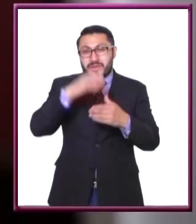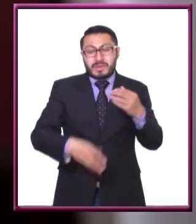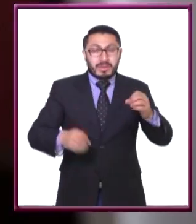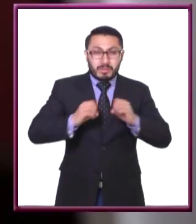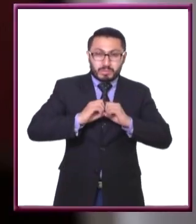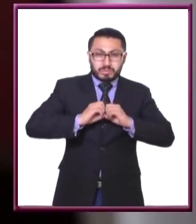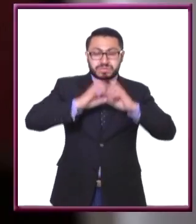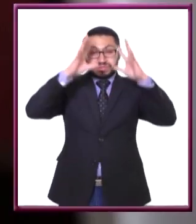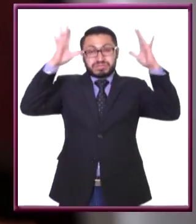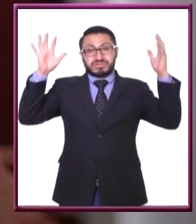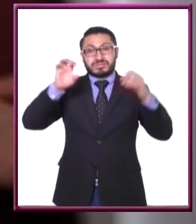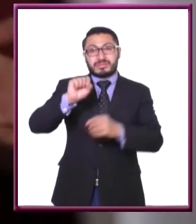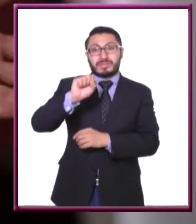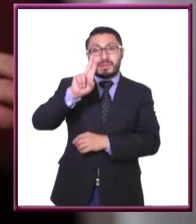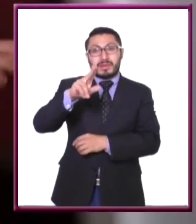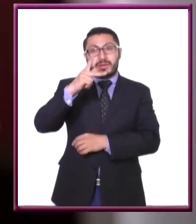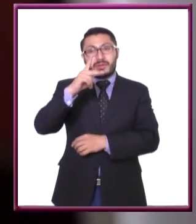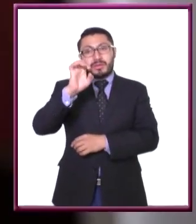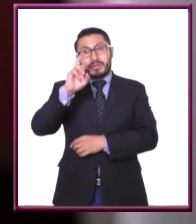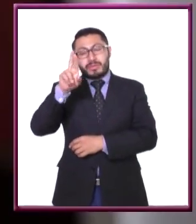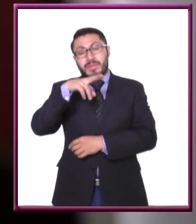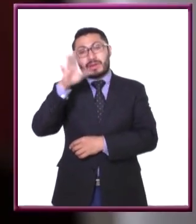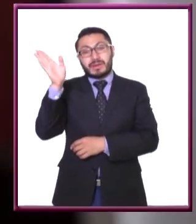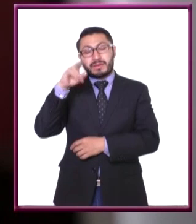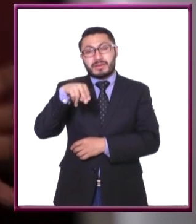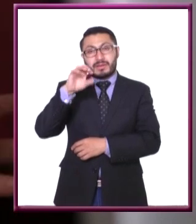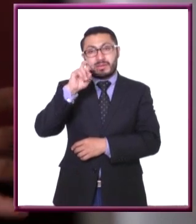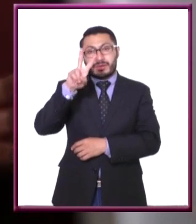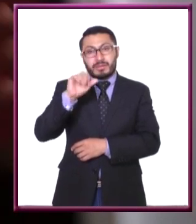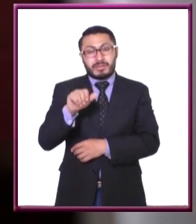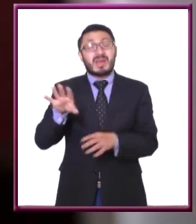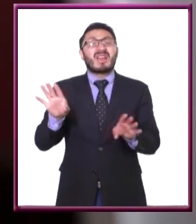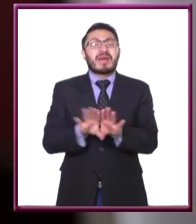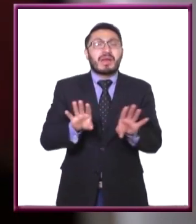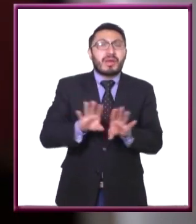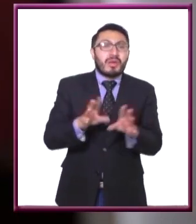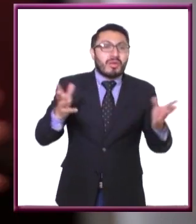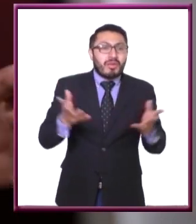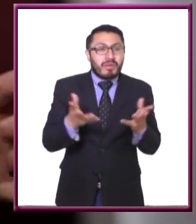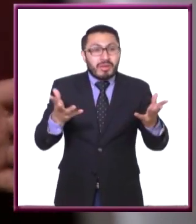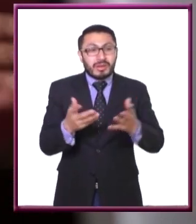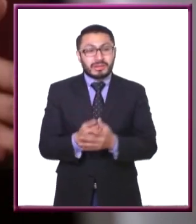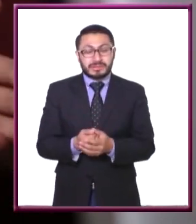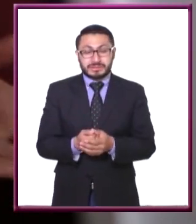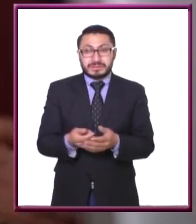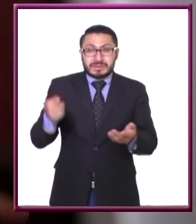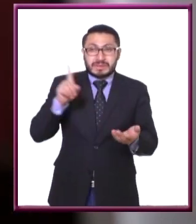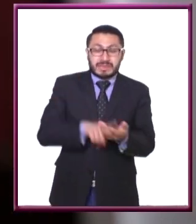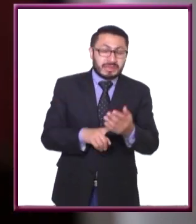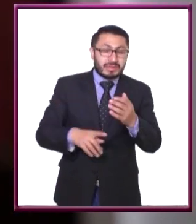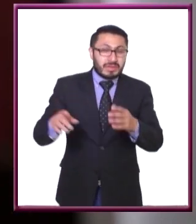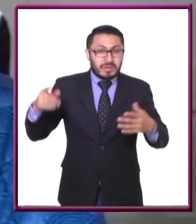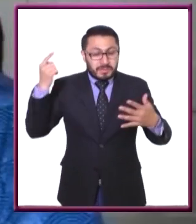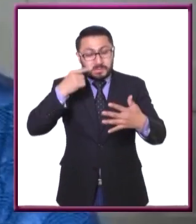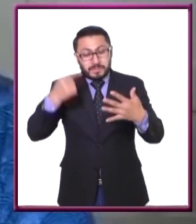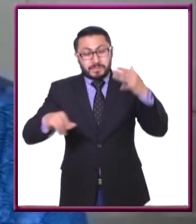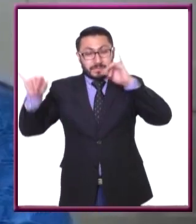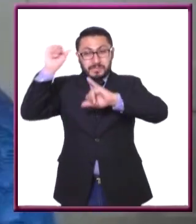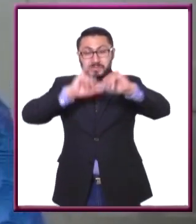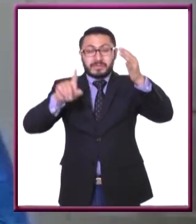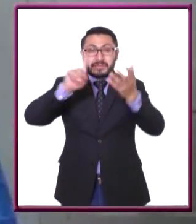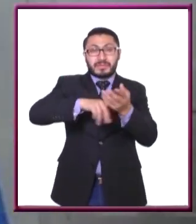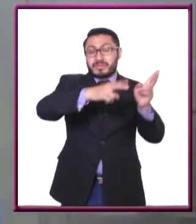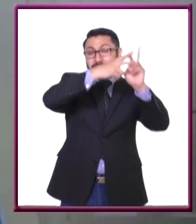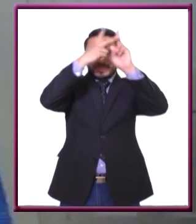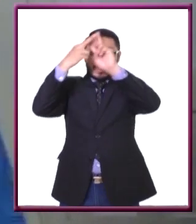supernova. Entonces, ¿cómo podríamos decir que se generan específicamente los elementos químicos en las estrellas? Pues básicamente